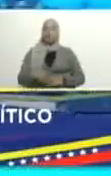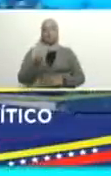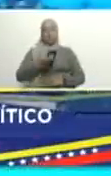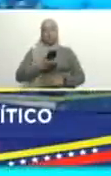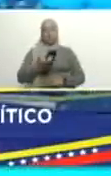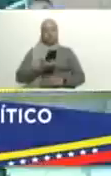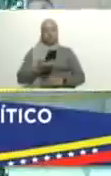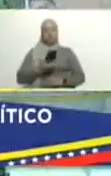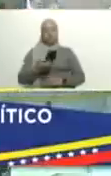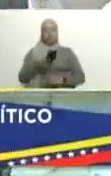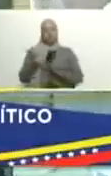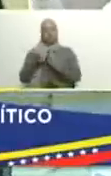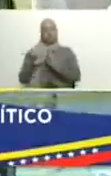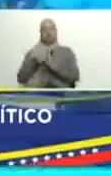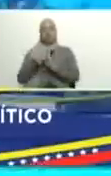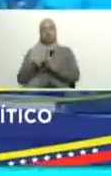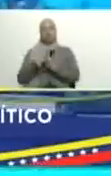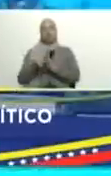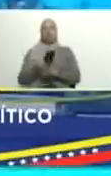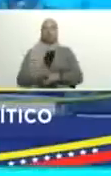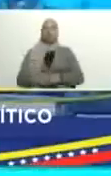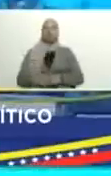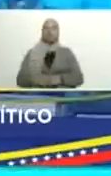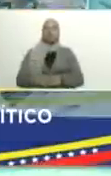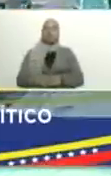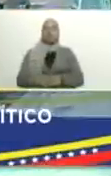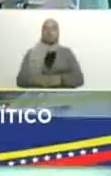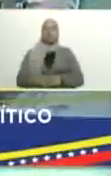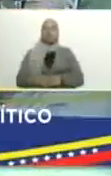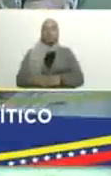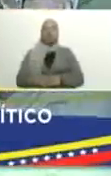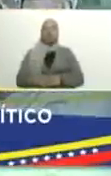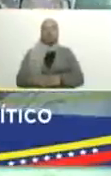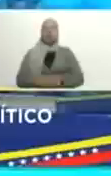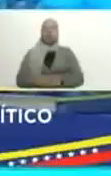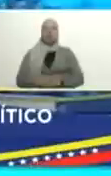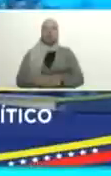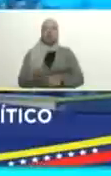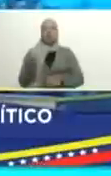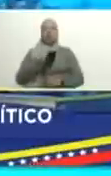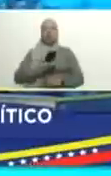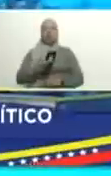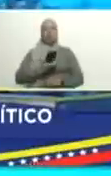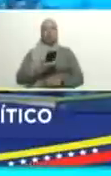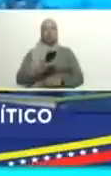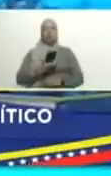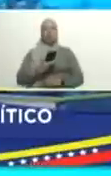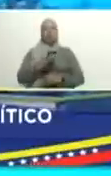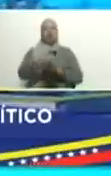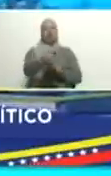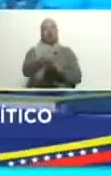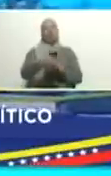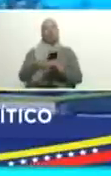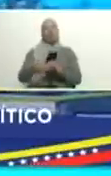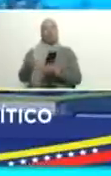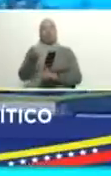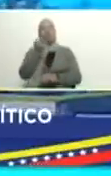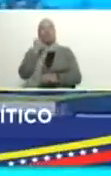municipio Palavecino, Cabudare, estado Lara, y la alcaldesa del municipio Valera,